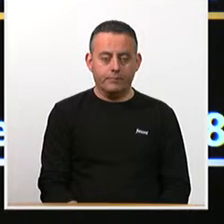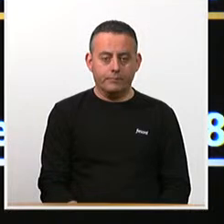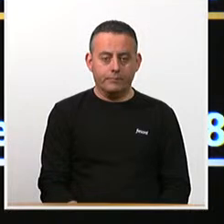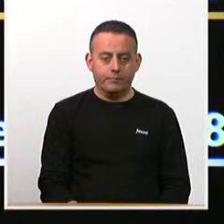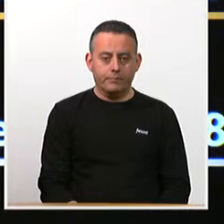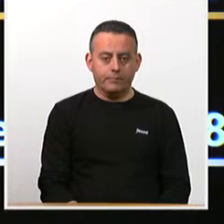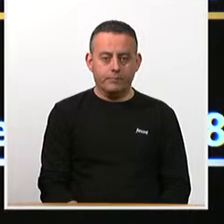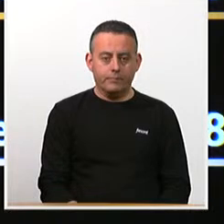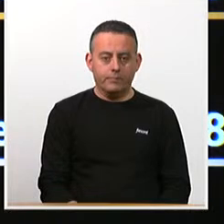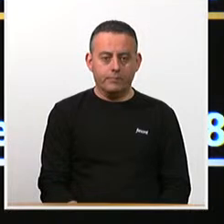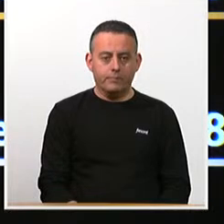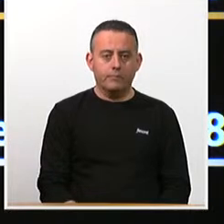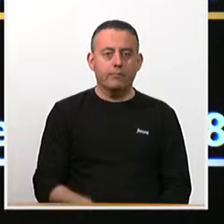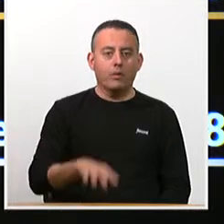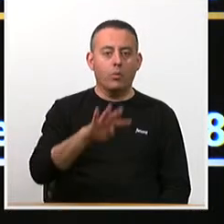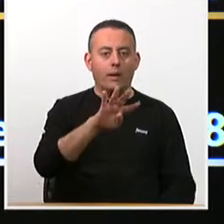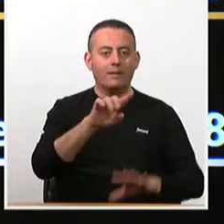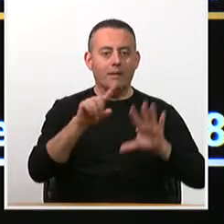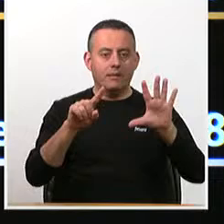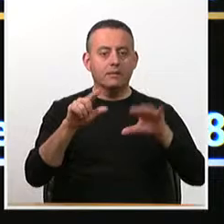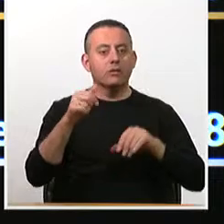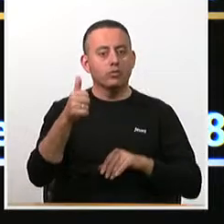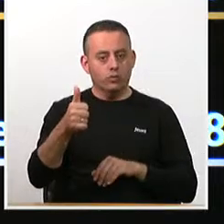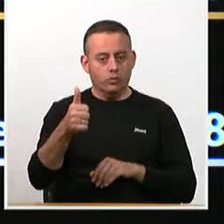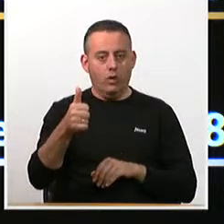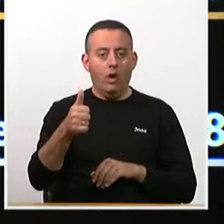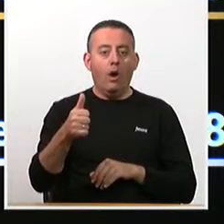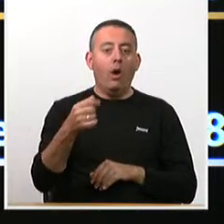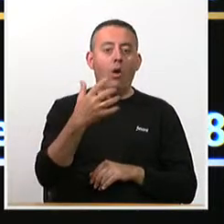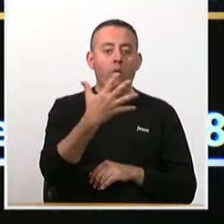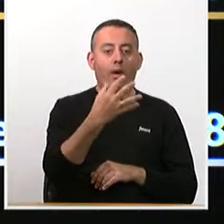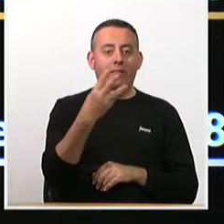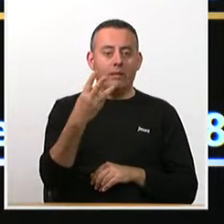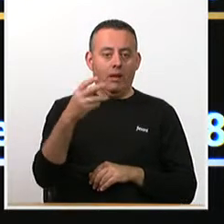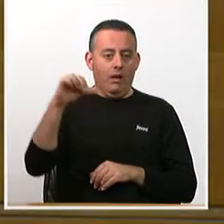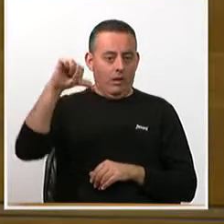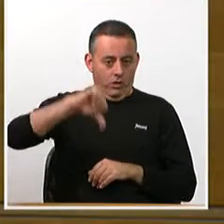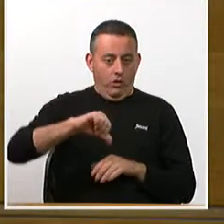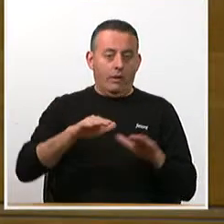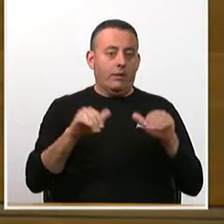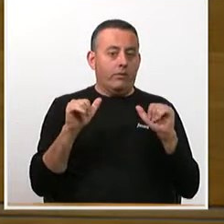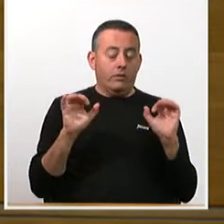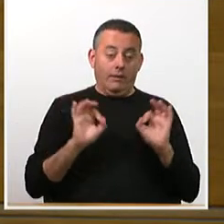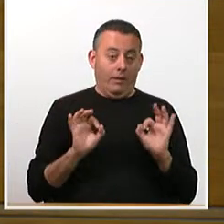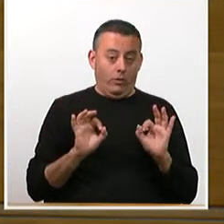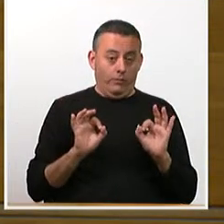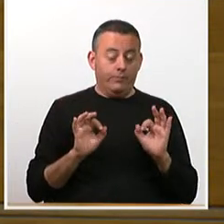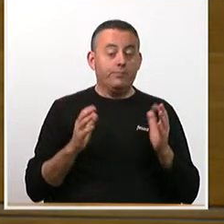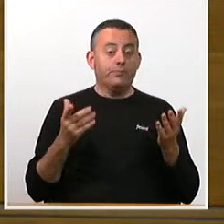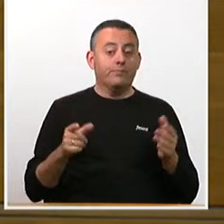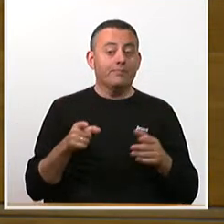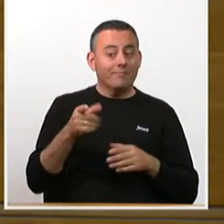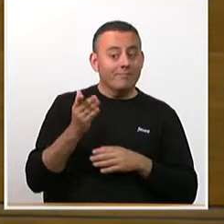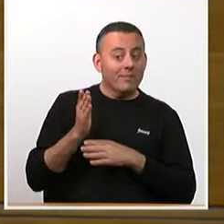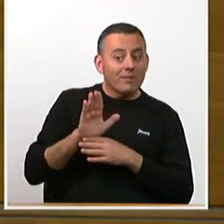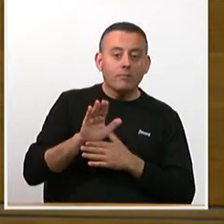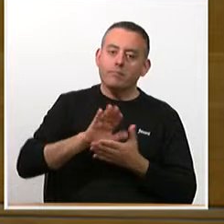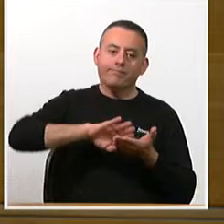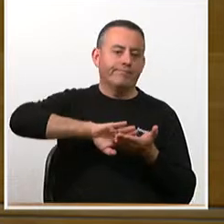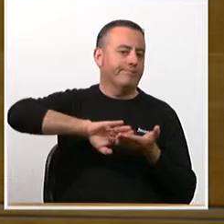votación con 46 votos a favor 53 votos en contra y cero abstenciones queda rechazada